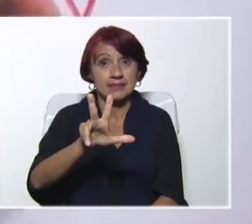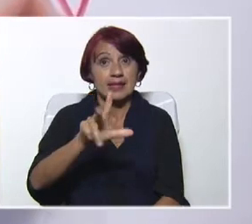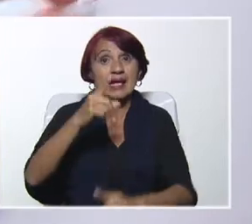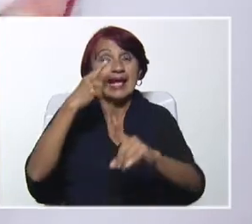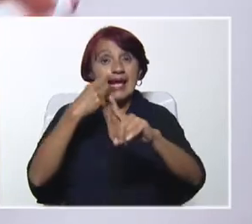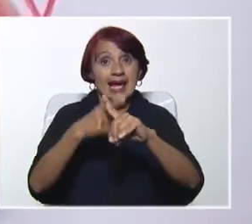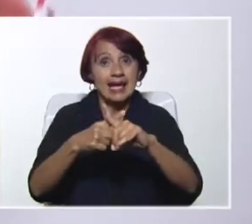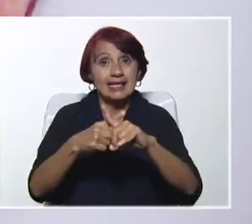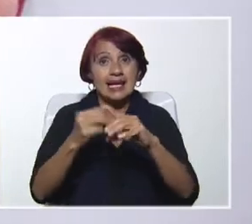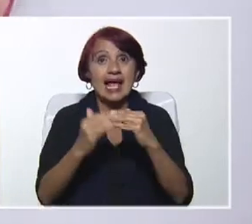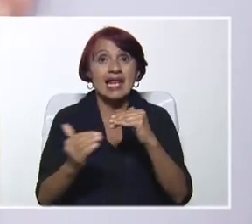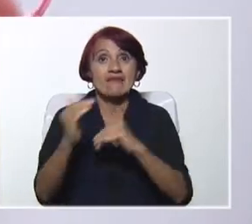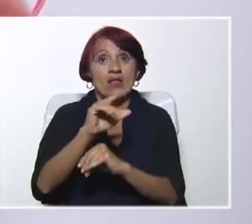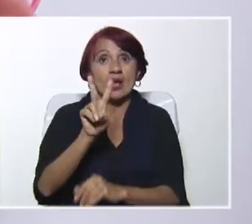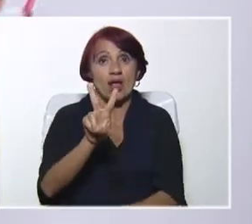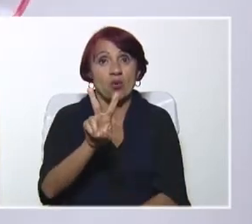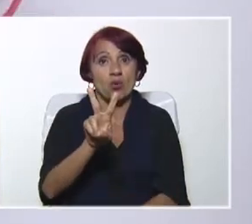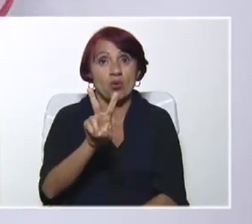al cuadrado